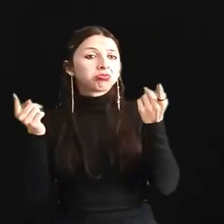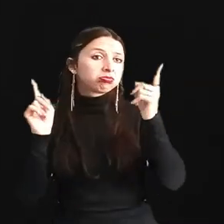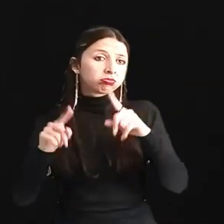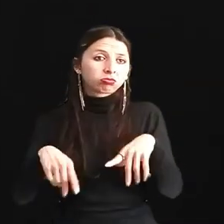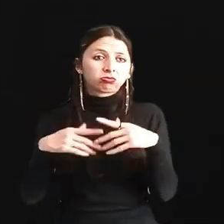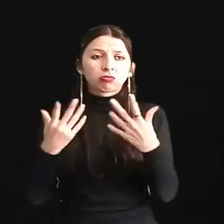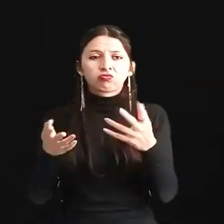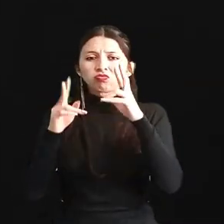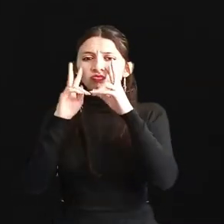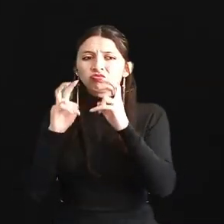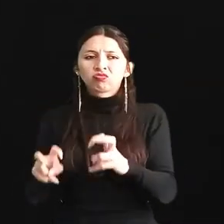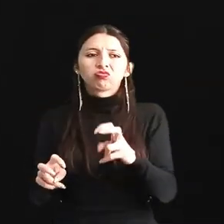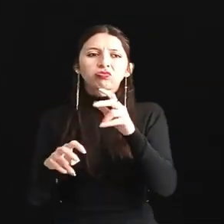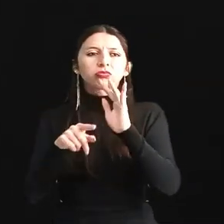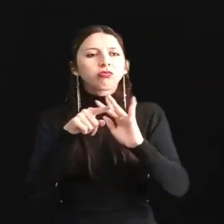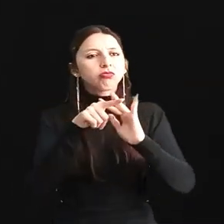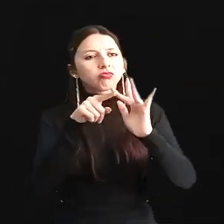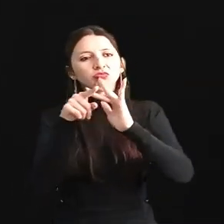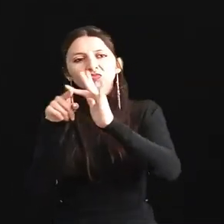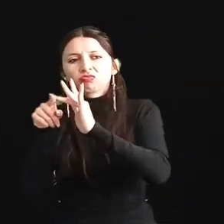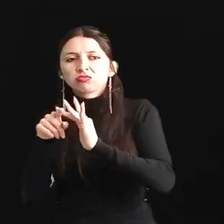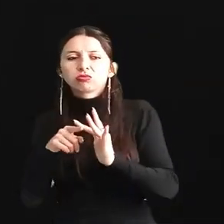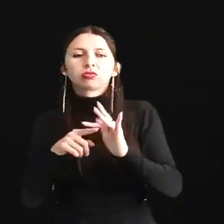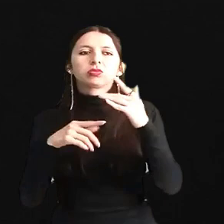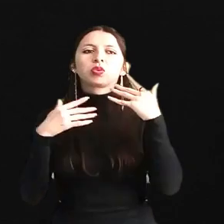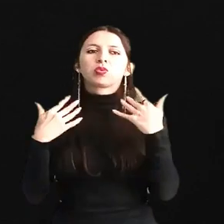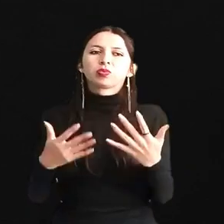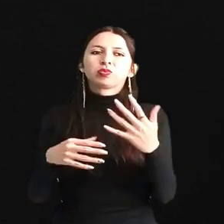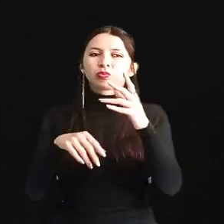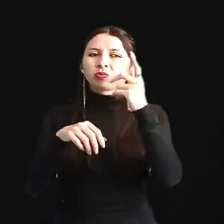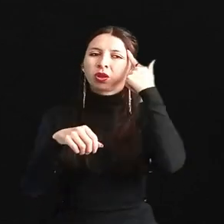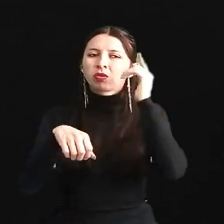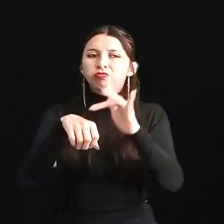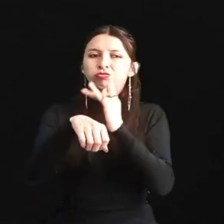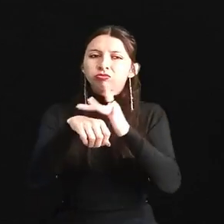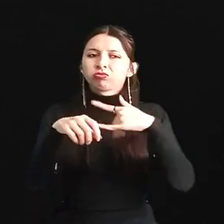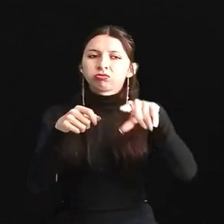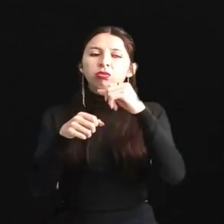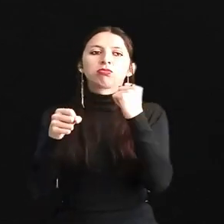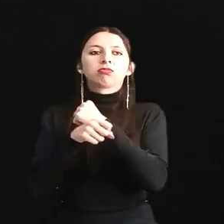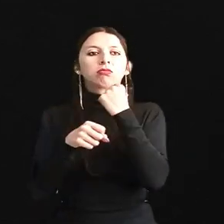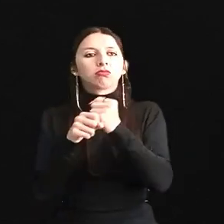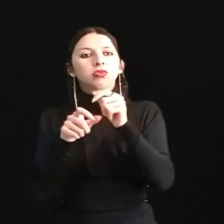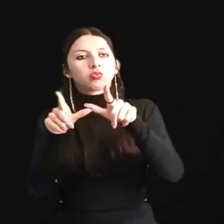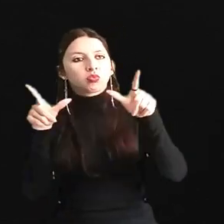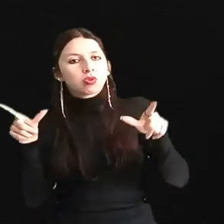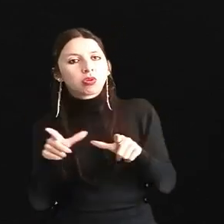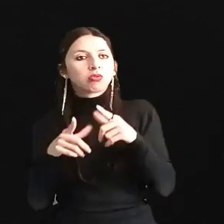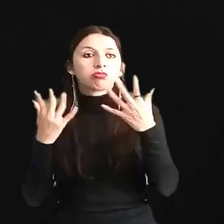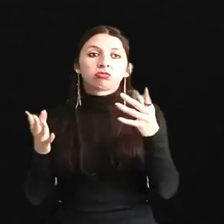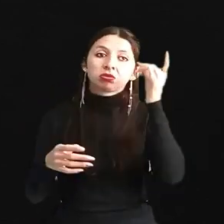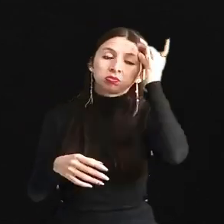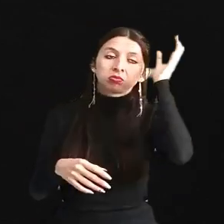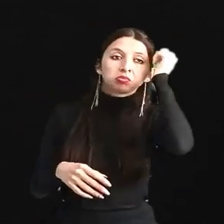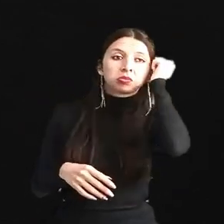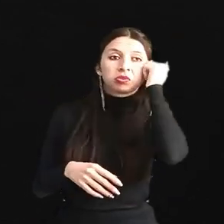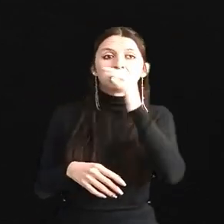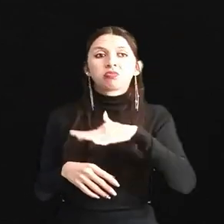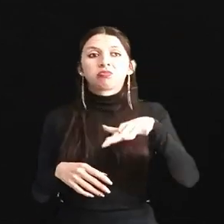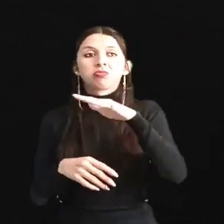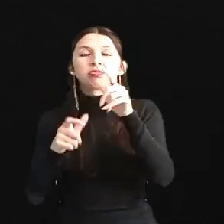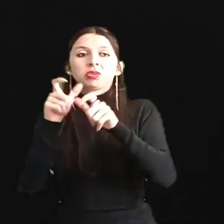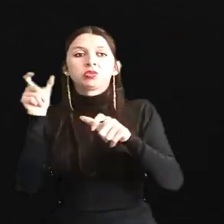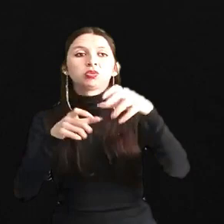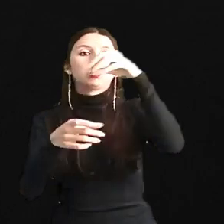acceder Y por supuesto llevar este tipo de investigación también hacia sus escenarios a los docentes y aquellos Y aquel personal